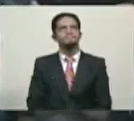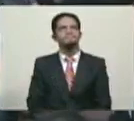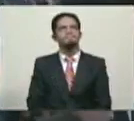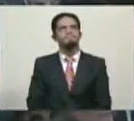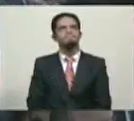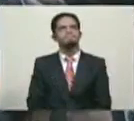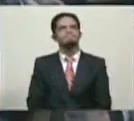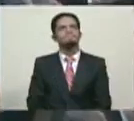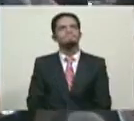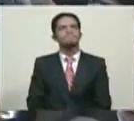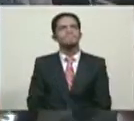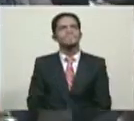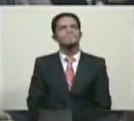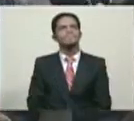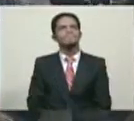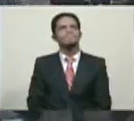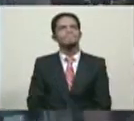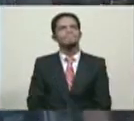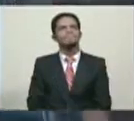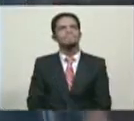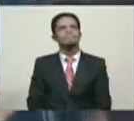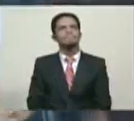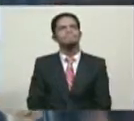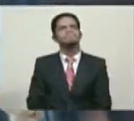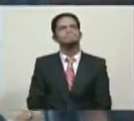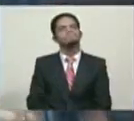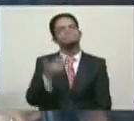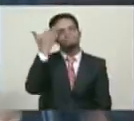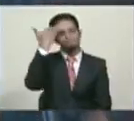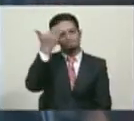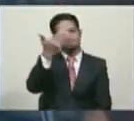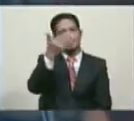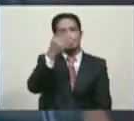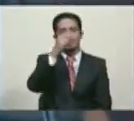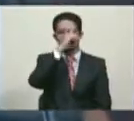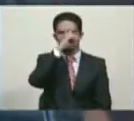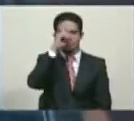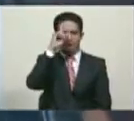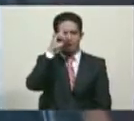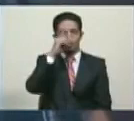Rondón, presidente de la Asamblea Nacional Constituyente.